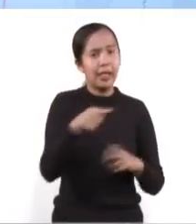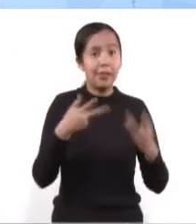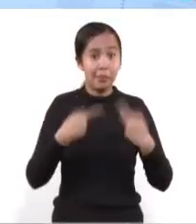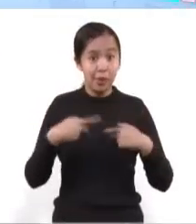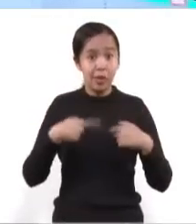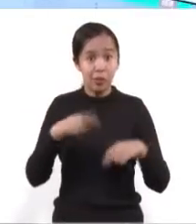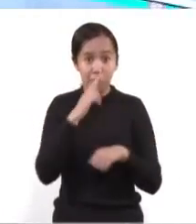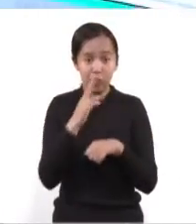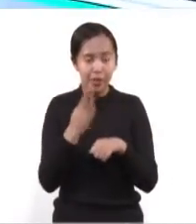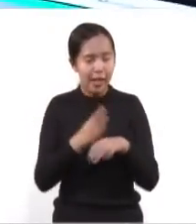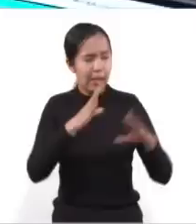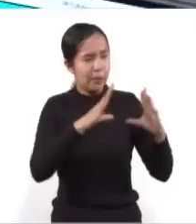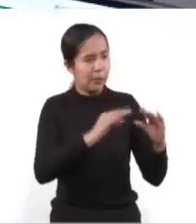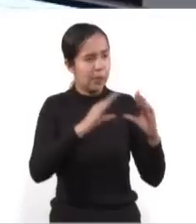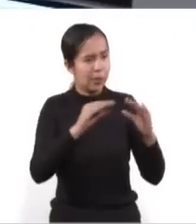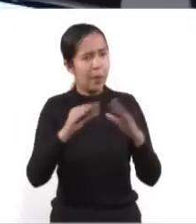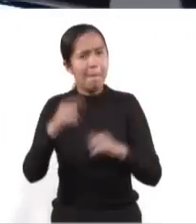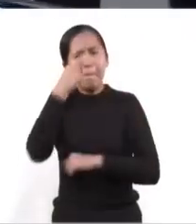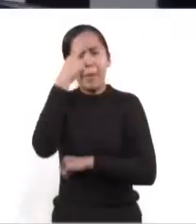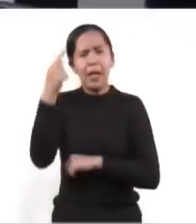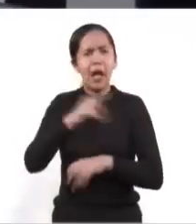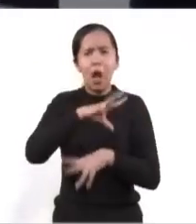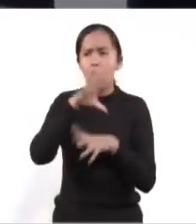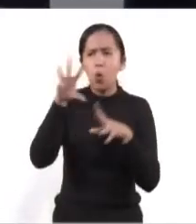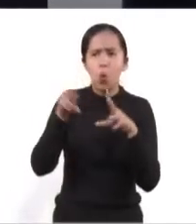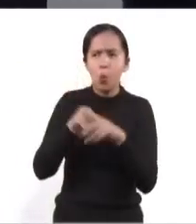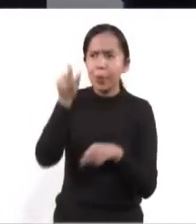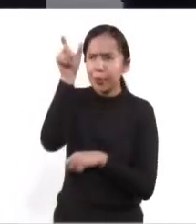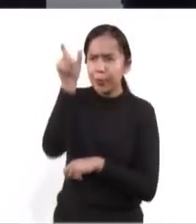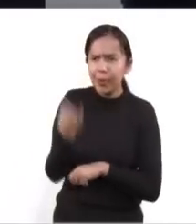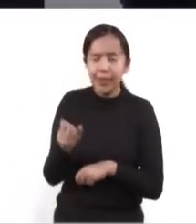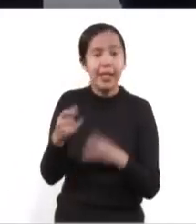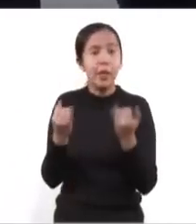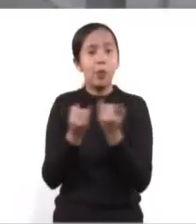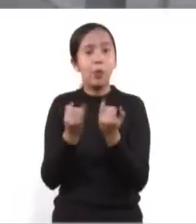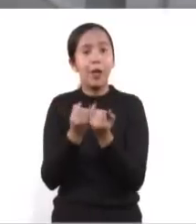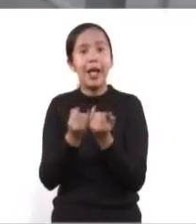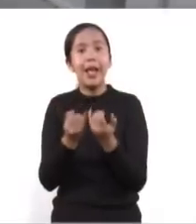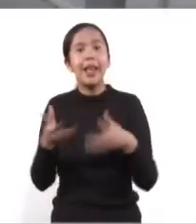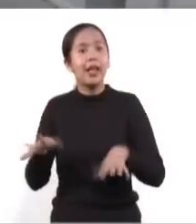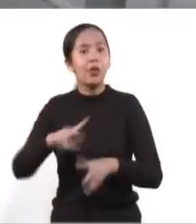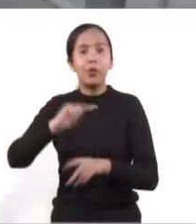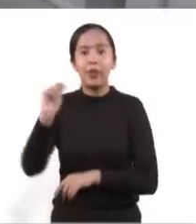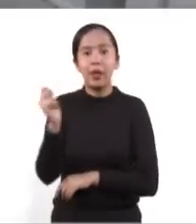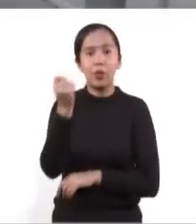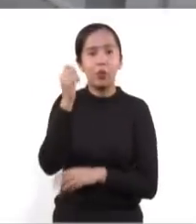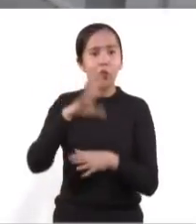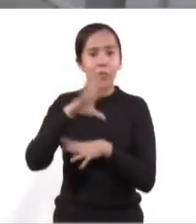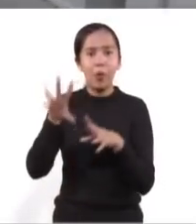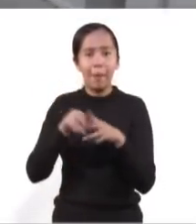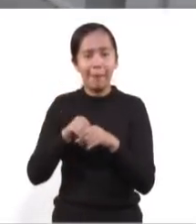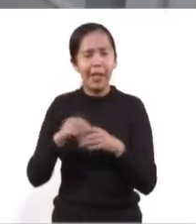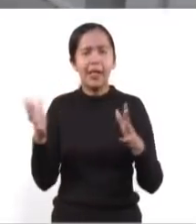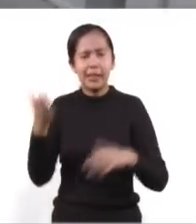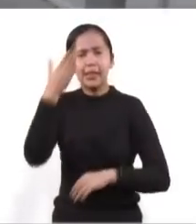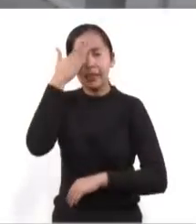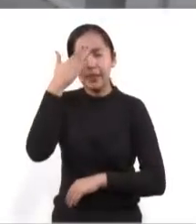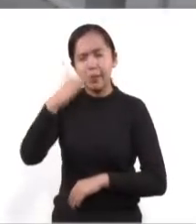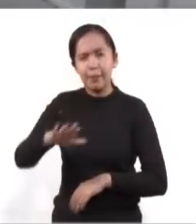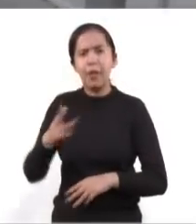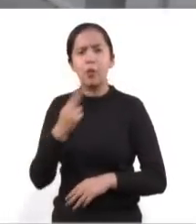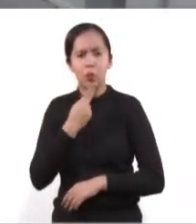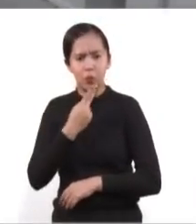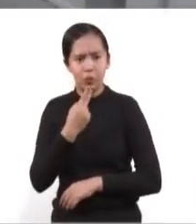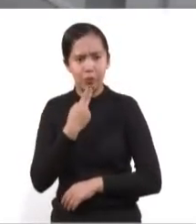poder saber todo el detalle, transferir toda la tecnología en todos los esquemas completos y que ya se hagan